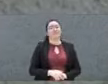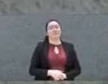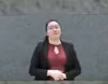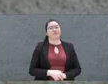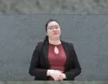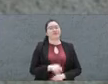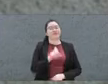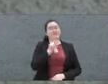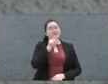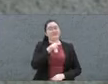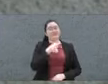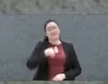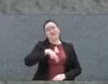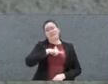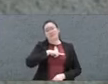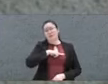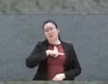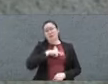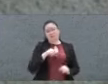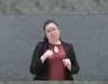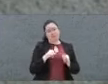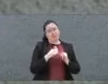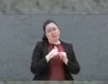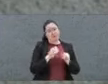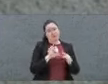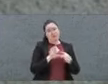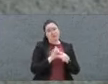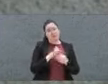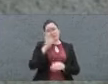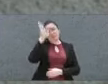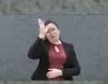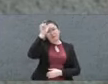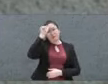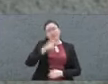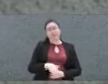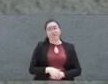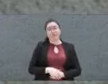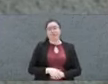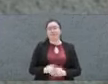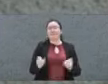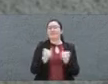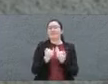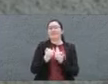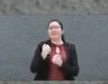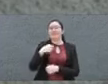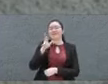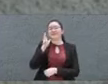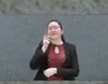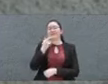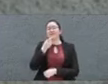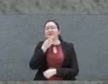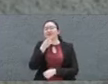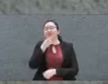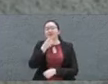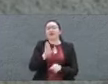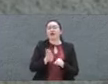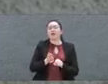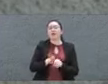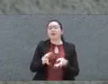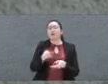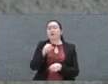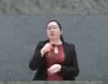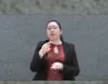trato institucional. Por cierto, por ahí escuché que decían que esta vieja idea muy